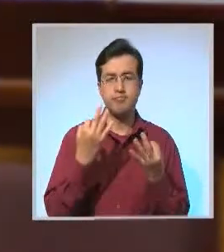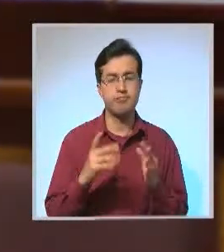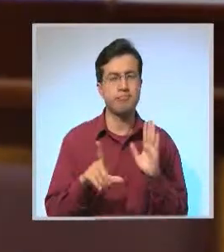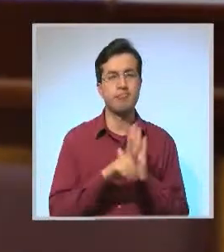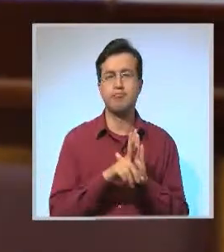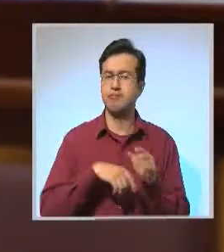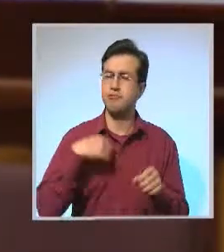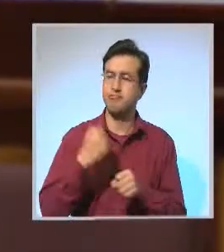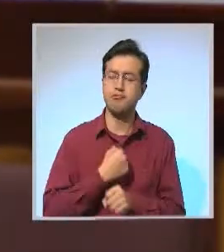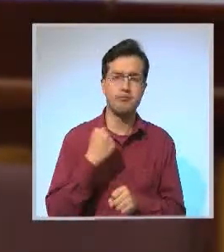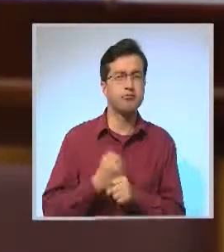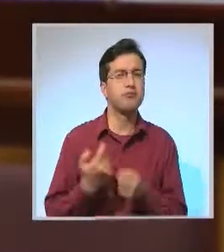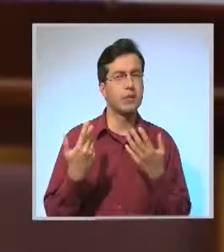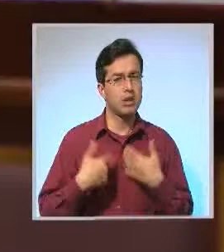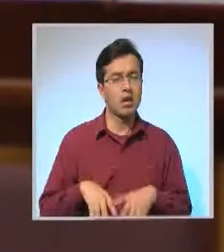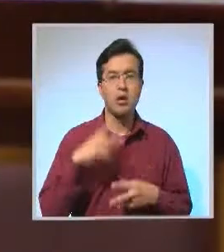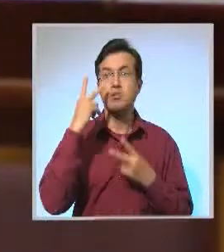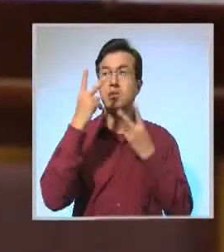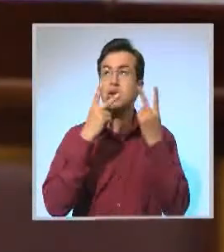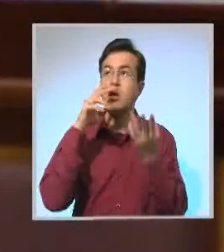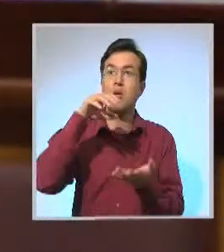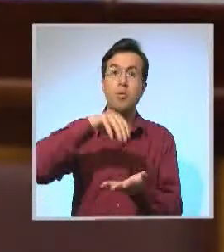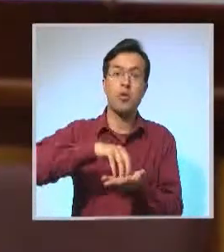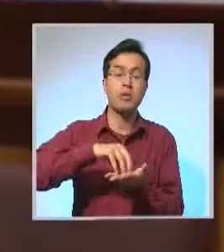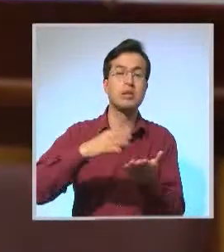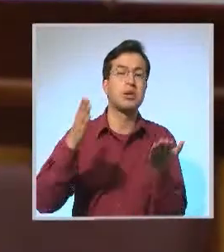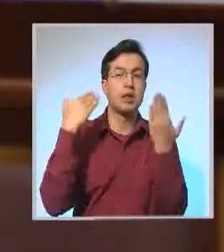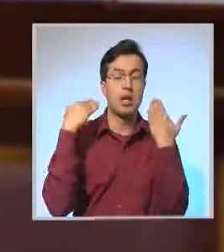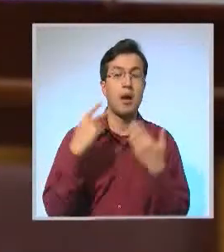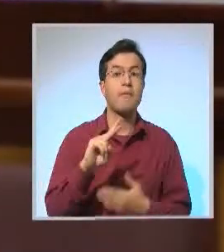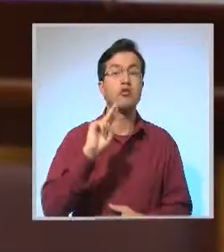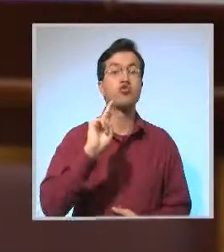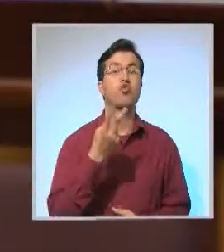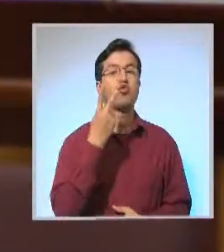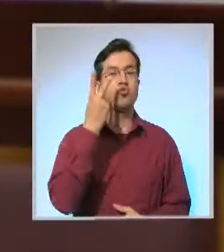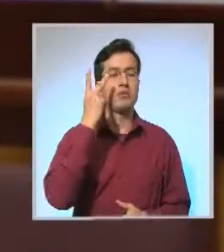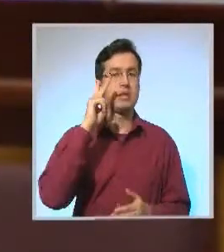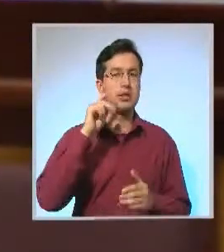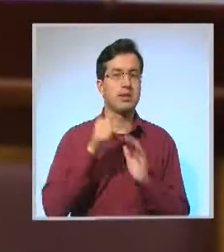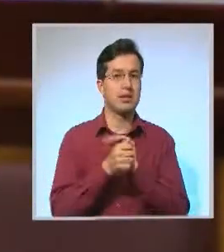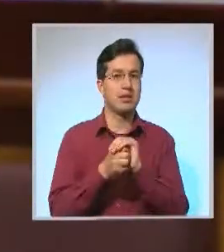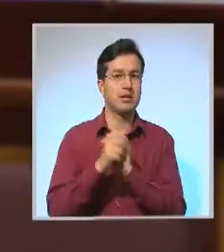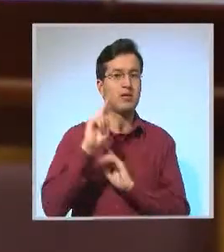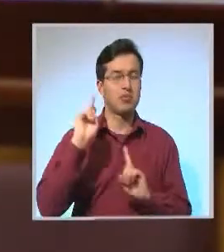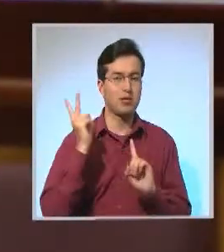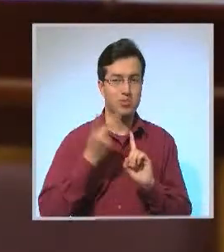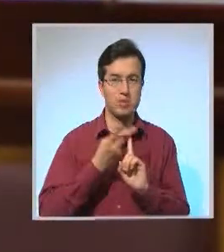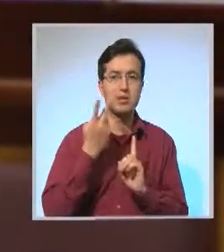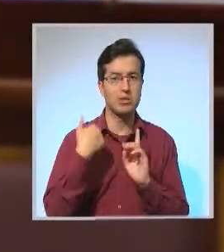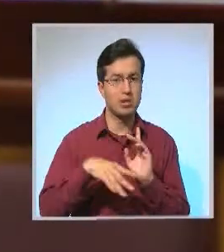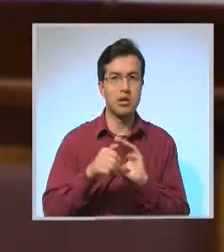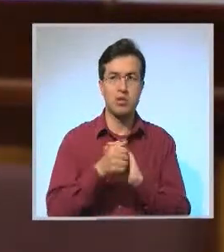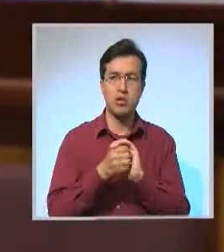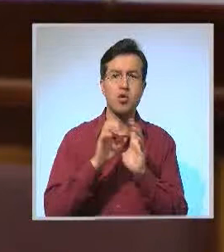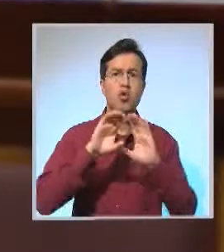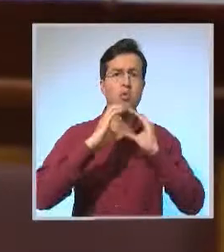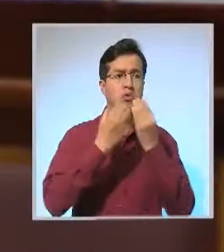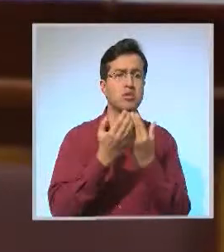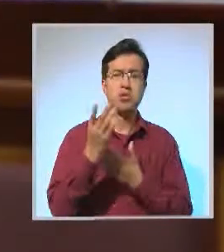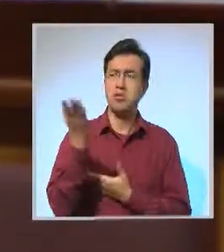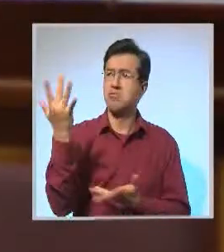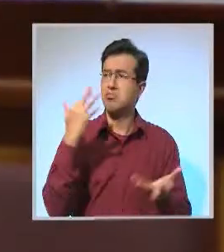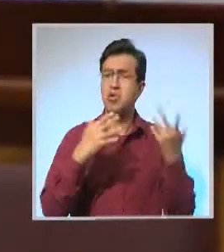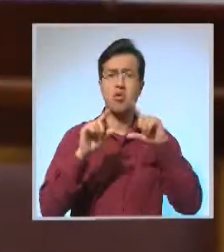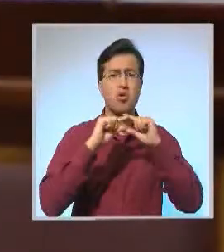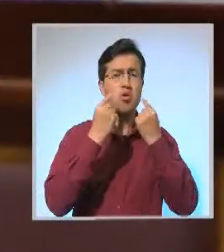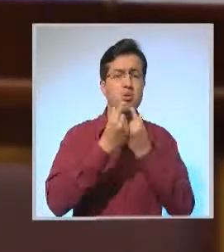de esta ley hemos visitado a la provincia de galápagos en dos ocasiones hemos recibido a diferentes comisiones a los mismos gobiernos